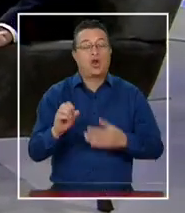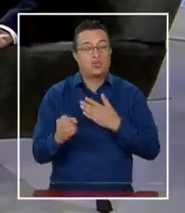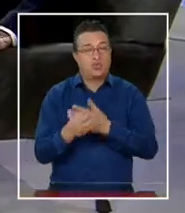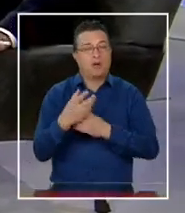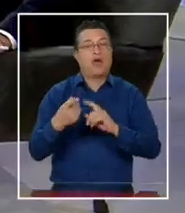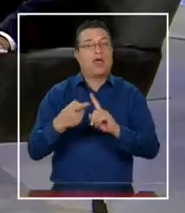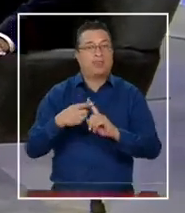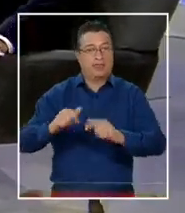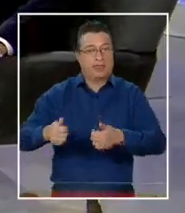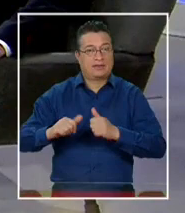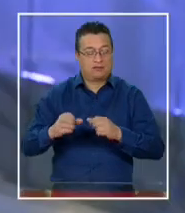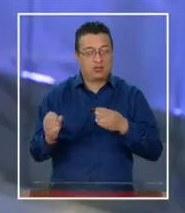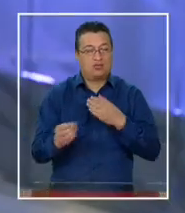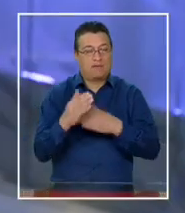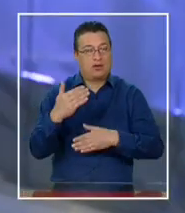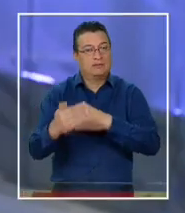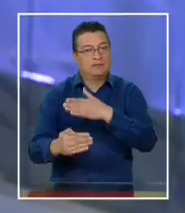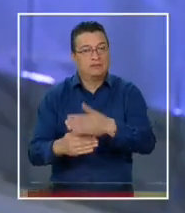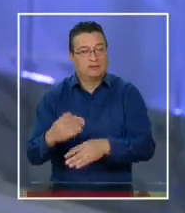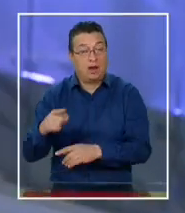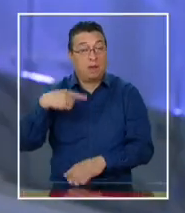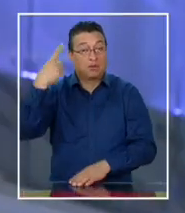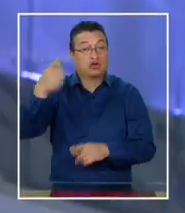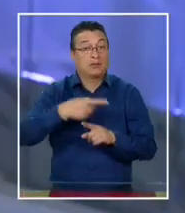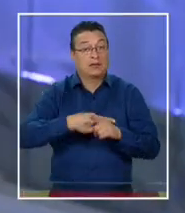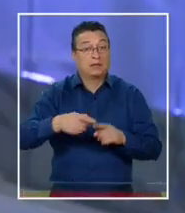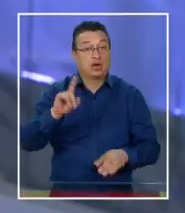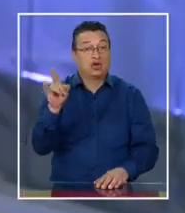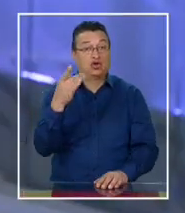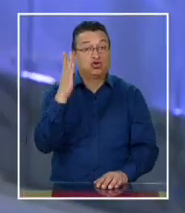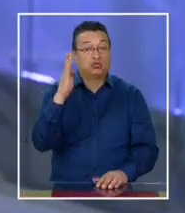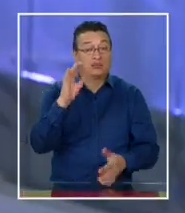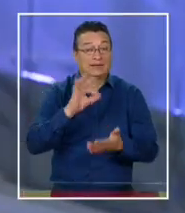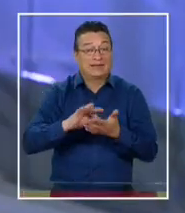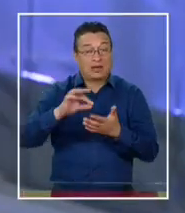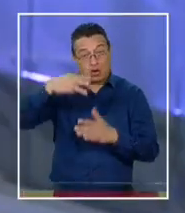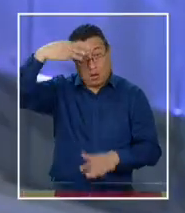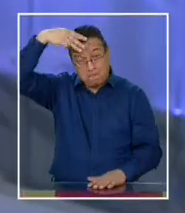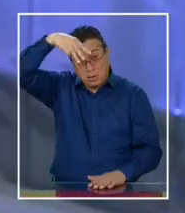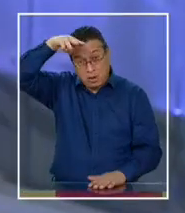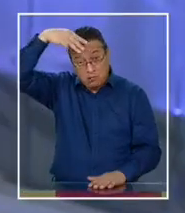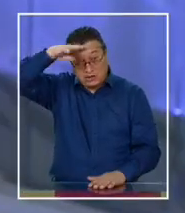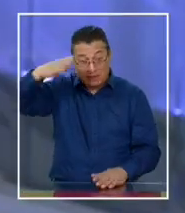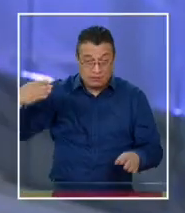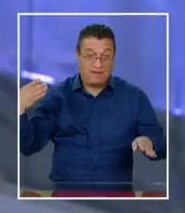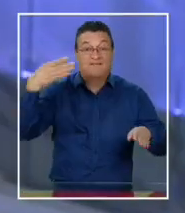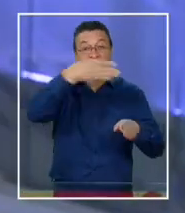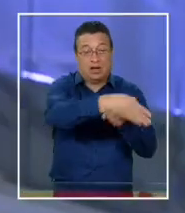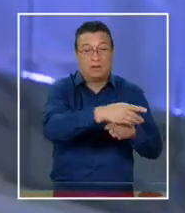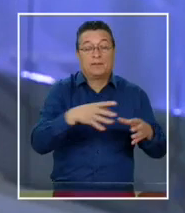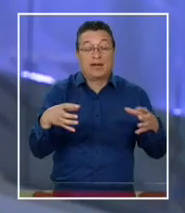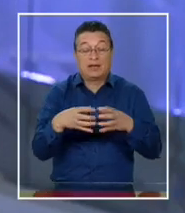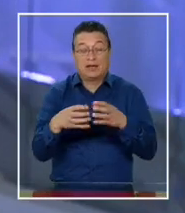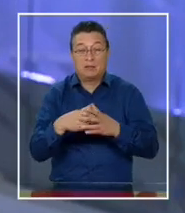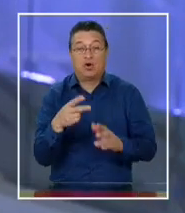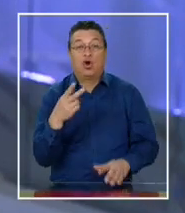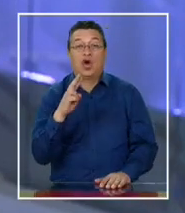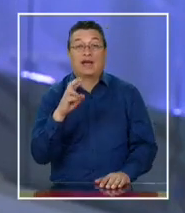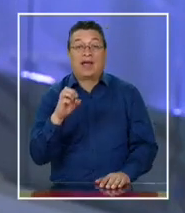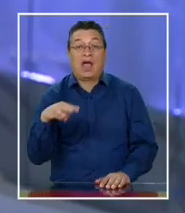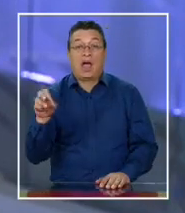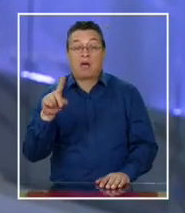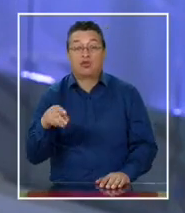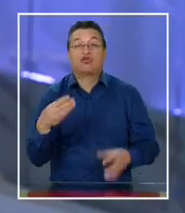desafío una nueva etapa en la próxima semana va a estar el subsecretario monsal de la región va a ir también con el equipo de Víctor Ramos que lleva